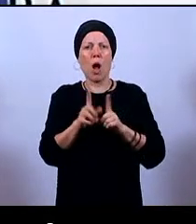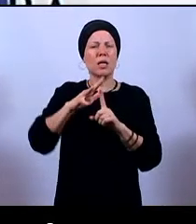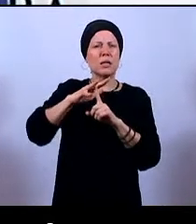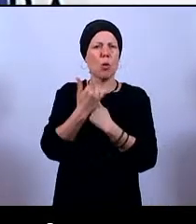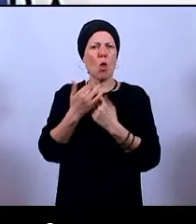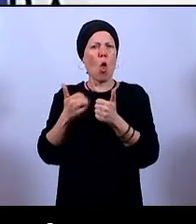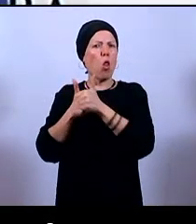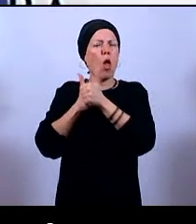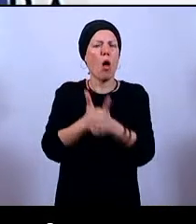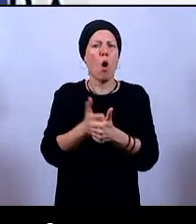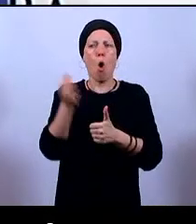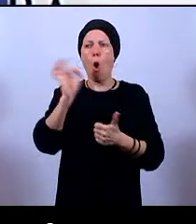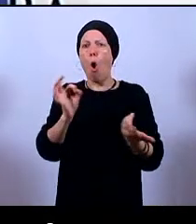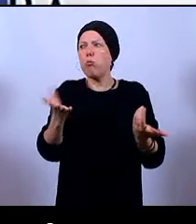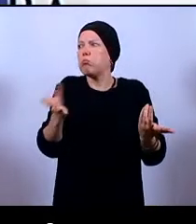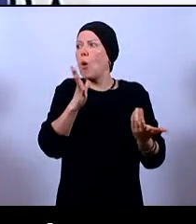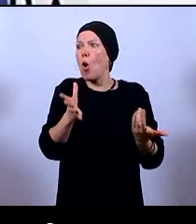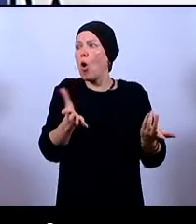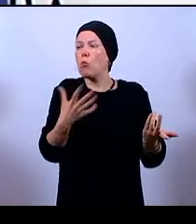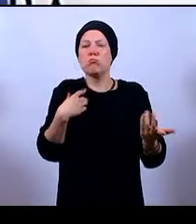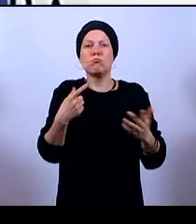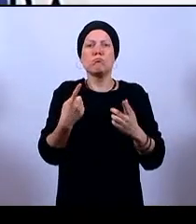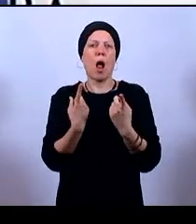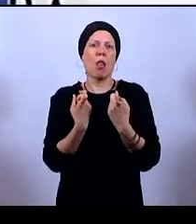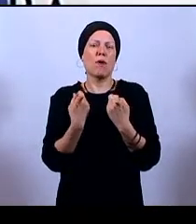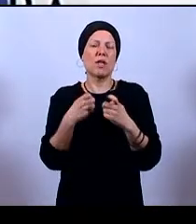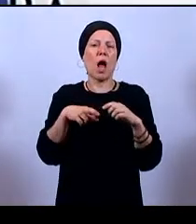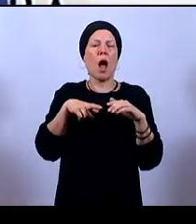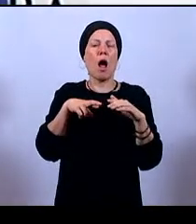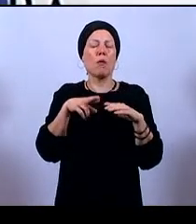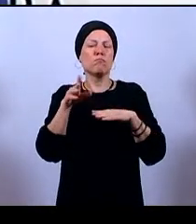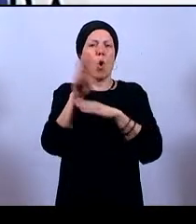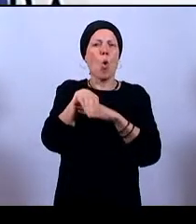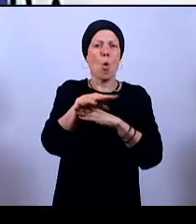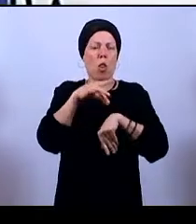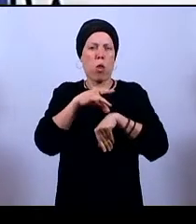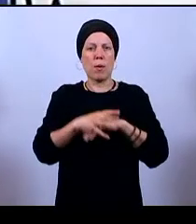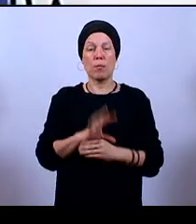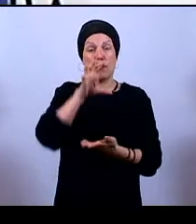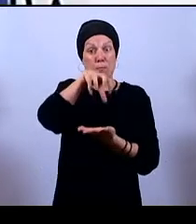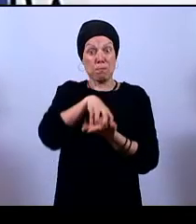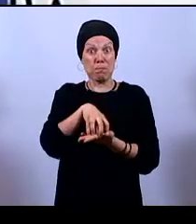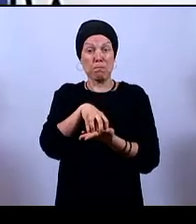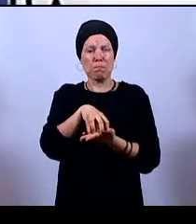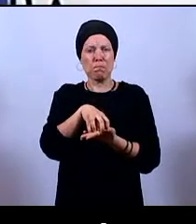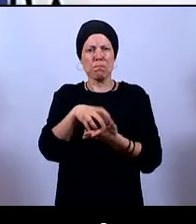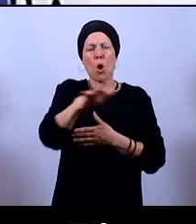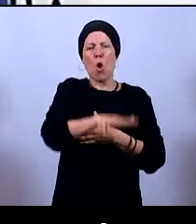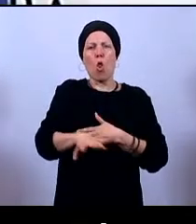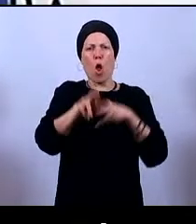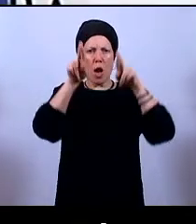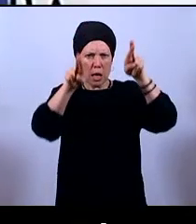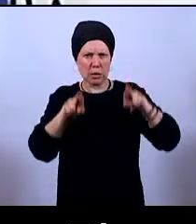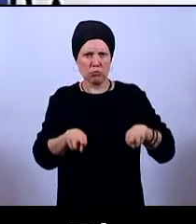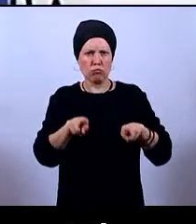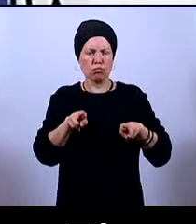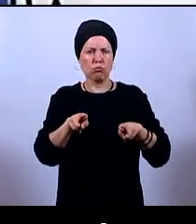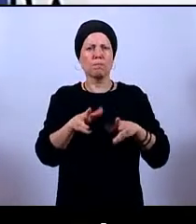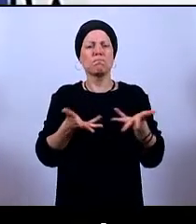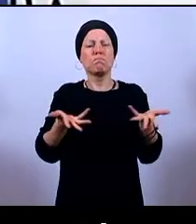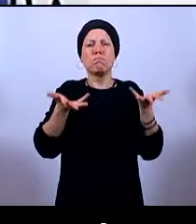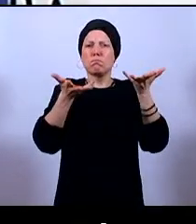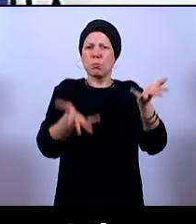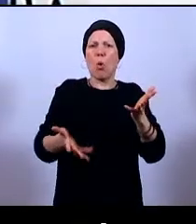de dependencia o porque requieran cuidados médicos. El centro contará con una zona residencial para ofrecer un